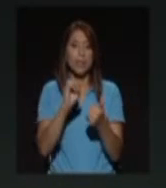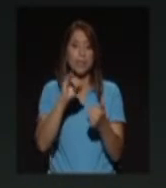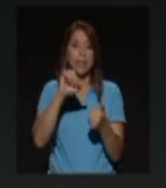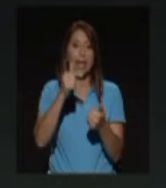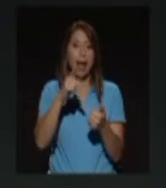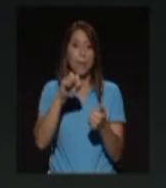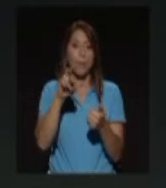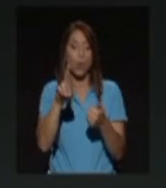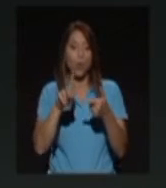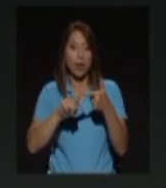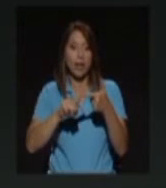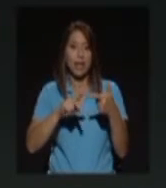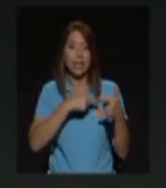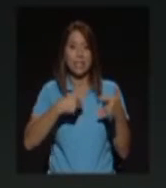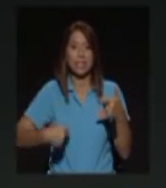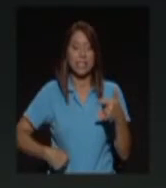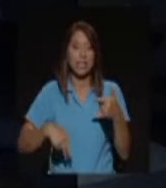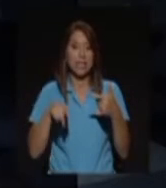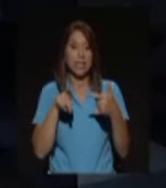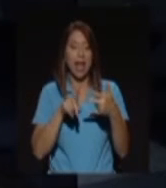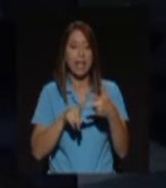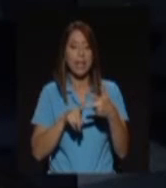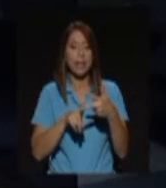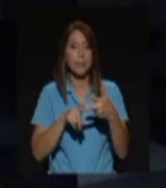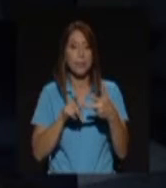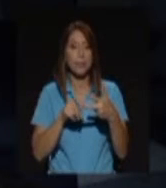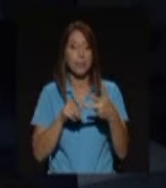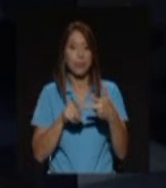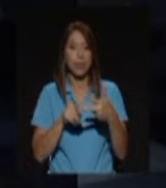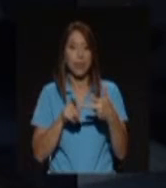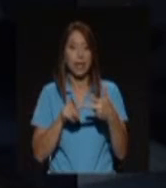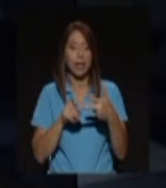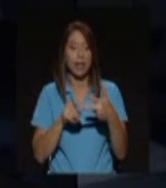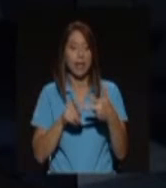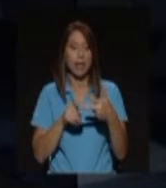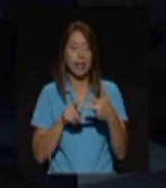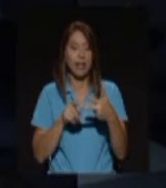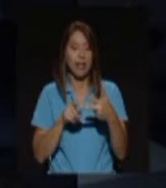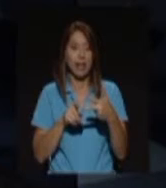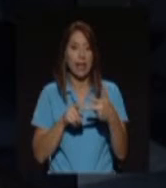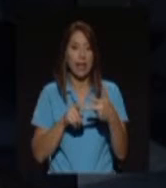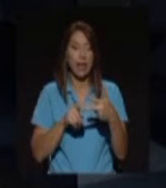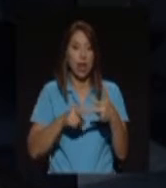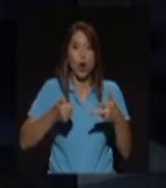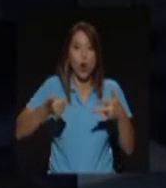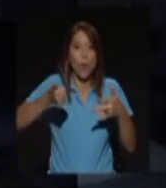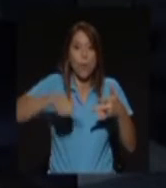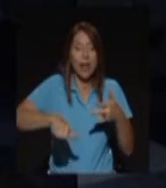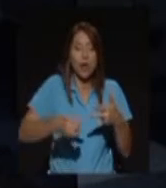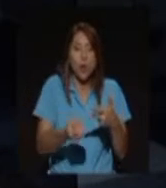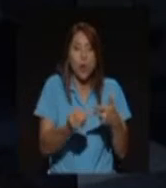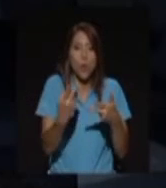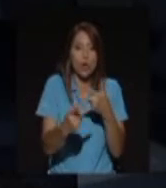Singapur, China y el el convenio multilateral